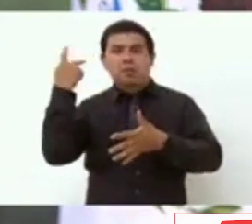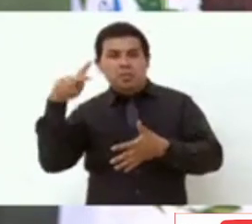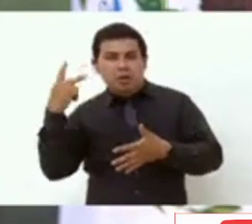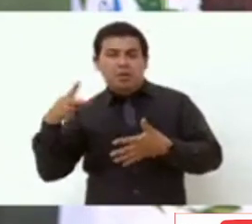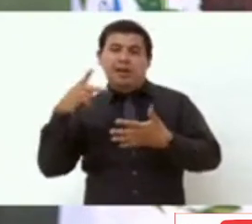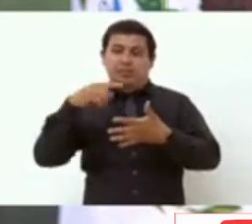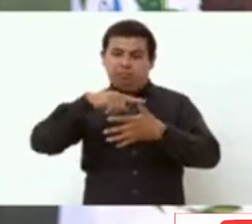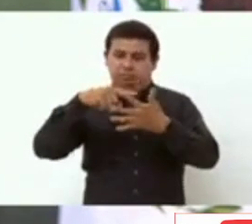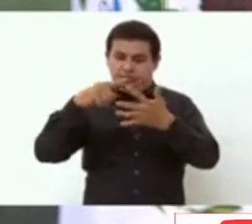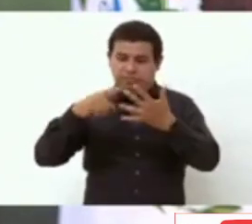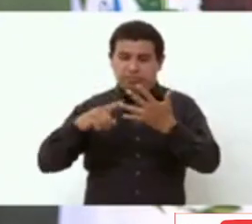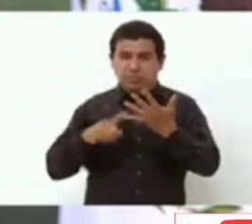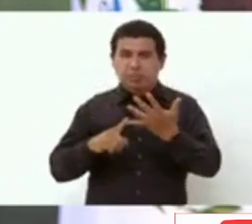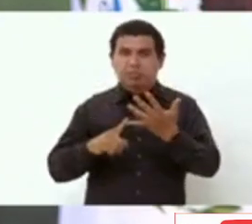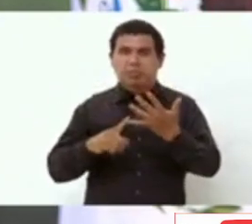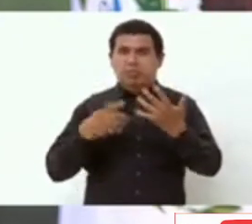Veracruz, Puebla,